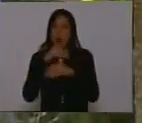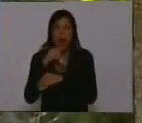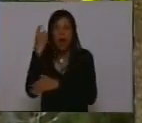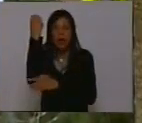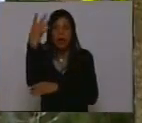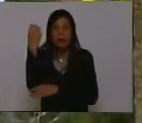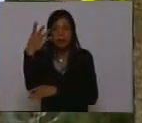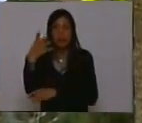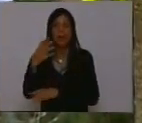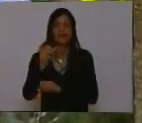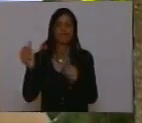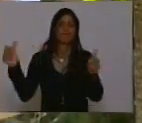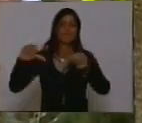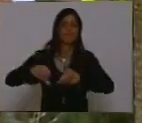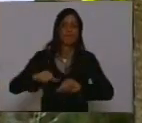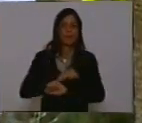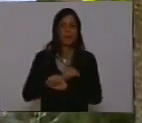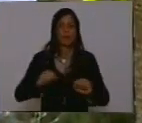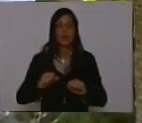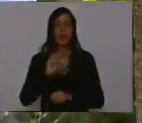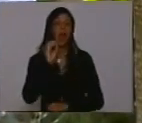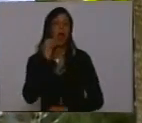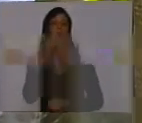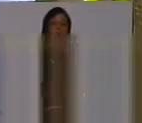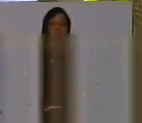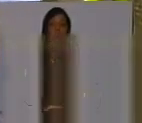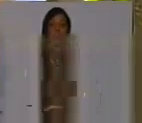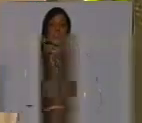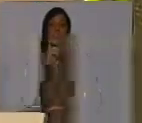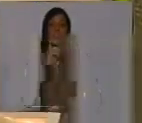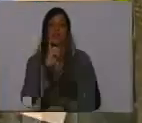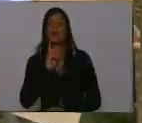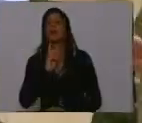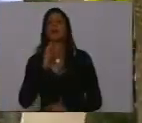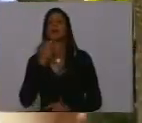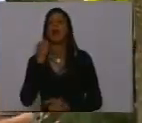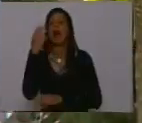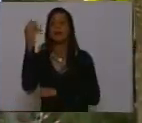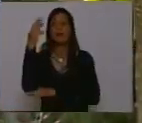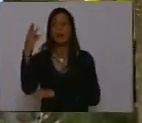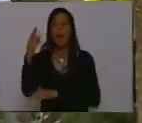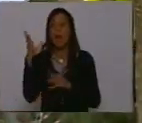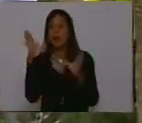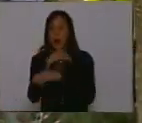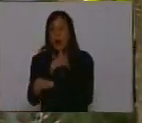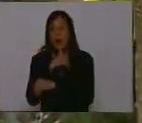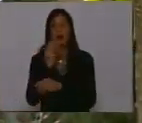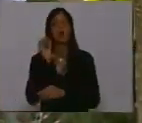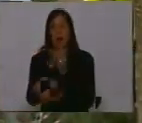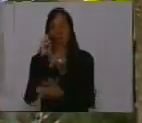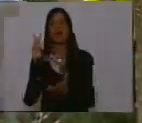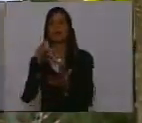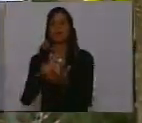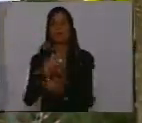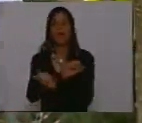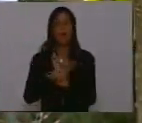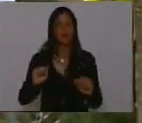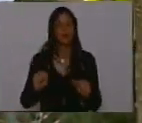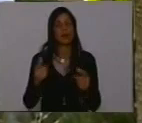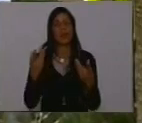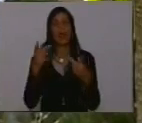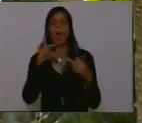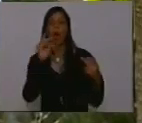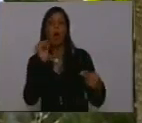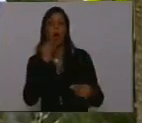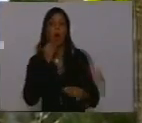alguna. Si no, la juventud no pudiera estar discutiendo cómo solucionar sus problemas y cómo